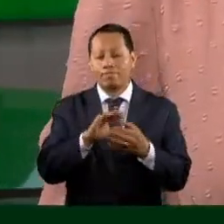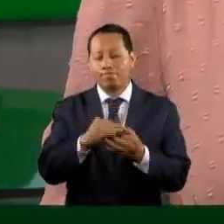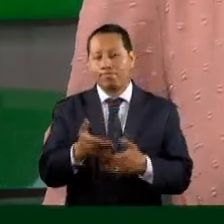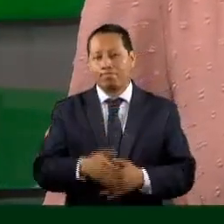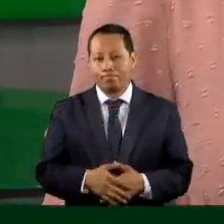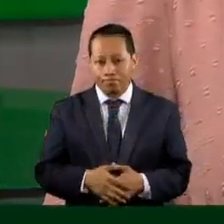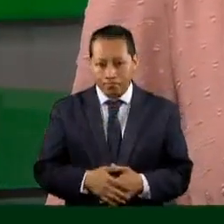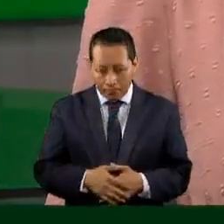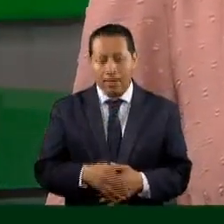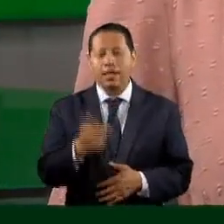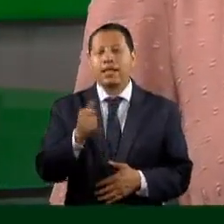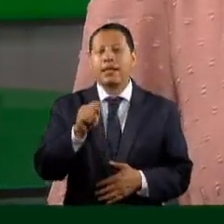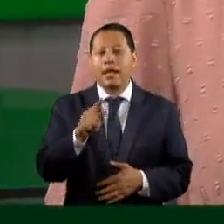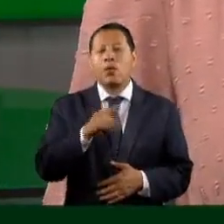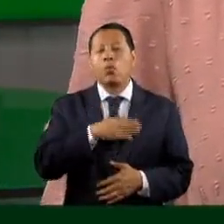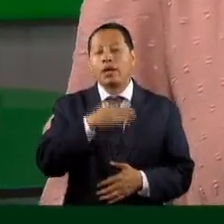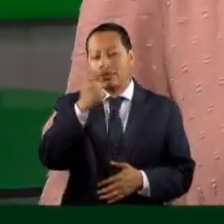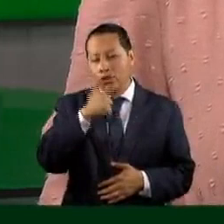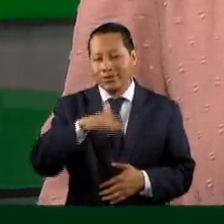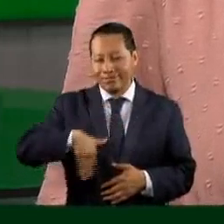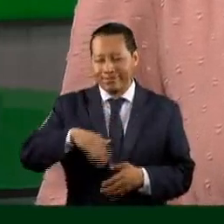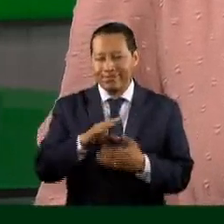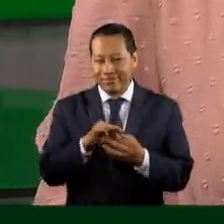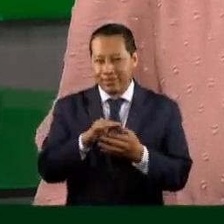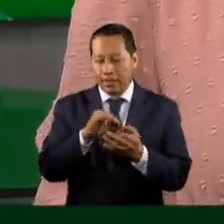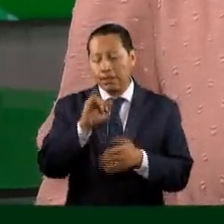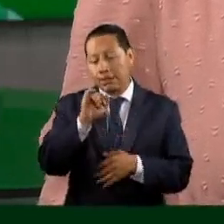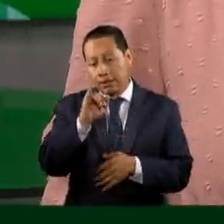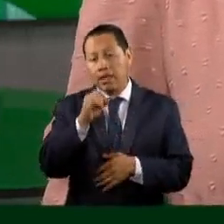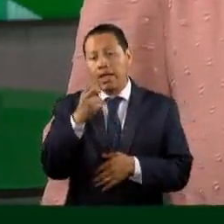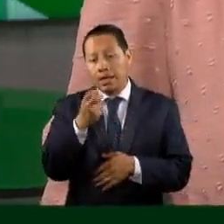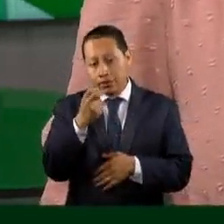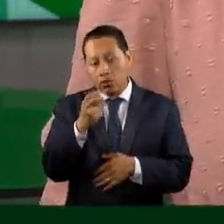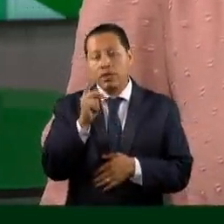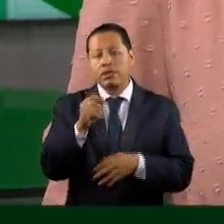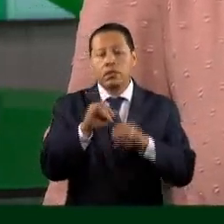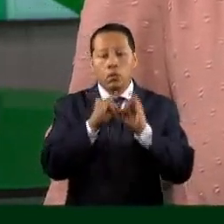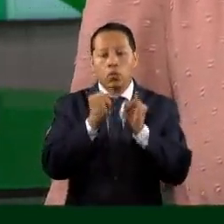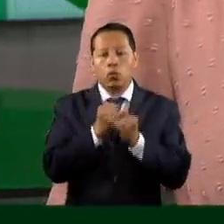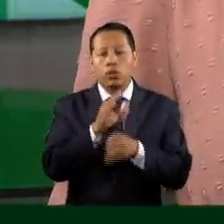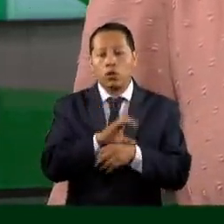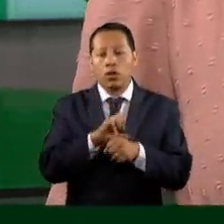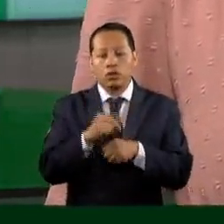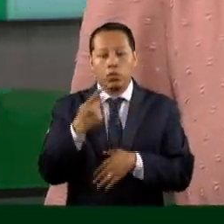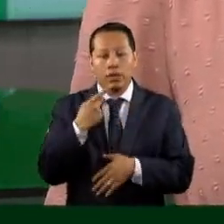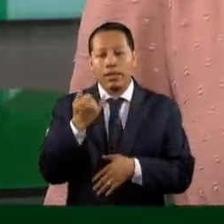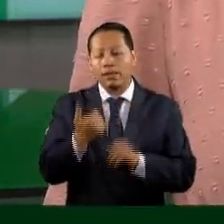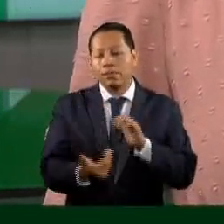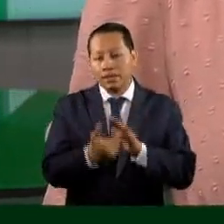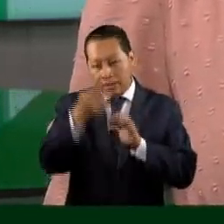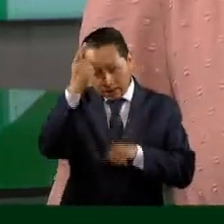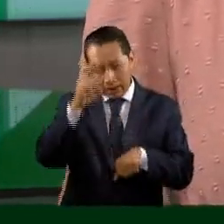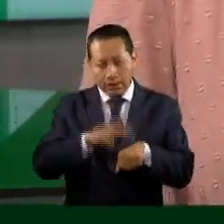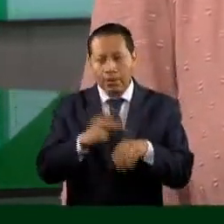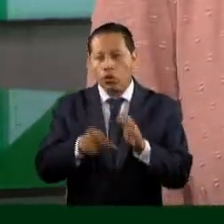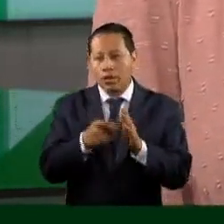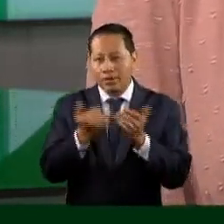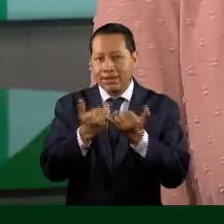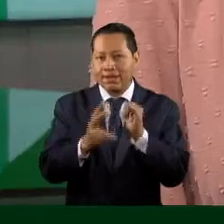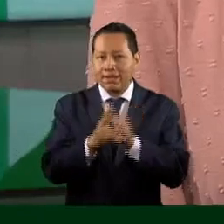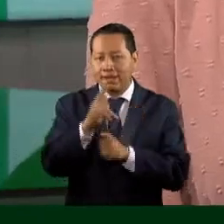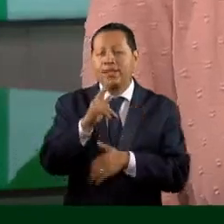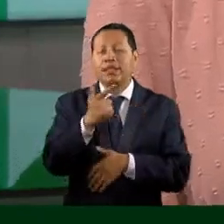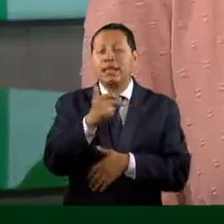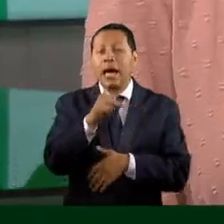¿Qué tal? Muy buenas noches. Pues como ustedes lo comentan, esta noche la Junta de Coordinación Política y la Mesa Directiva reinauguraron la garita de la Cámara